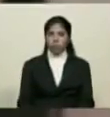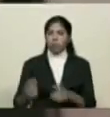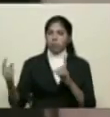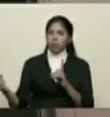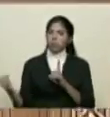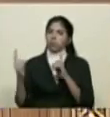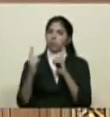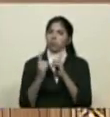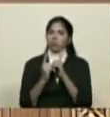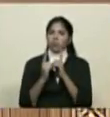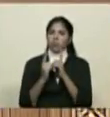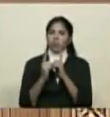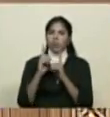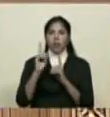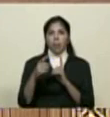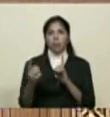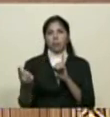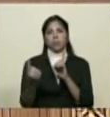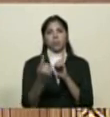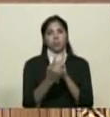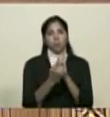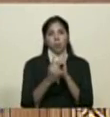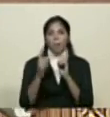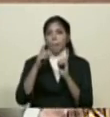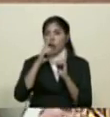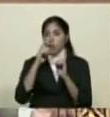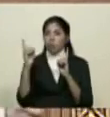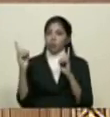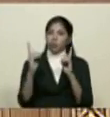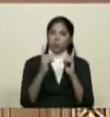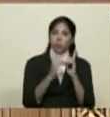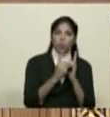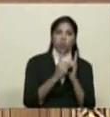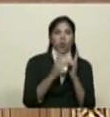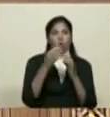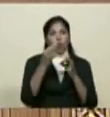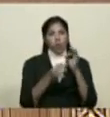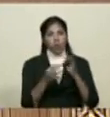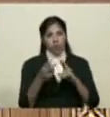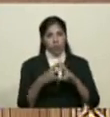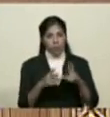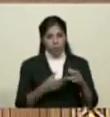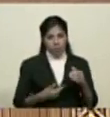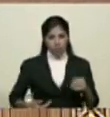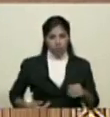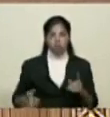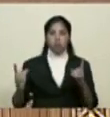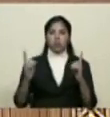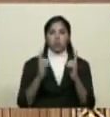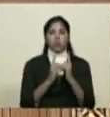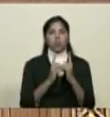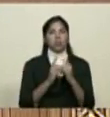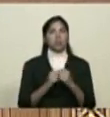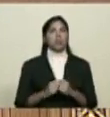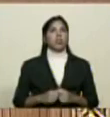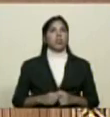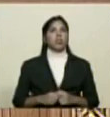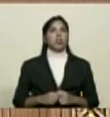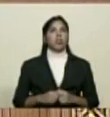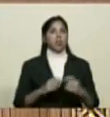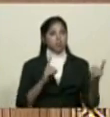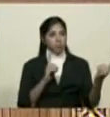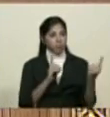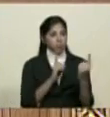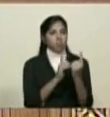Poder Judicial, en temas como estos, ¿verdad? Con la presidenta de la